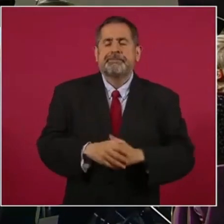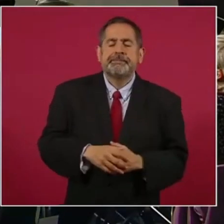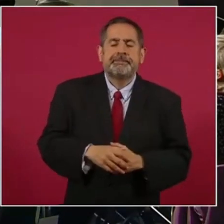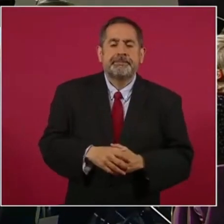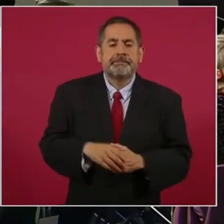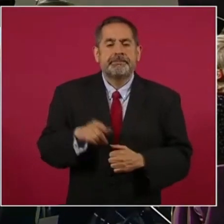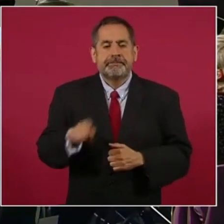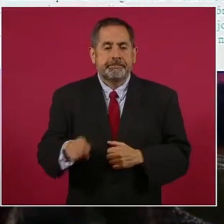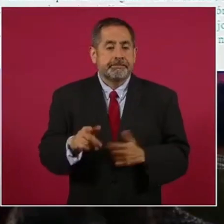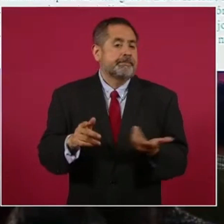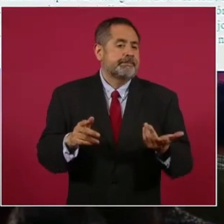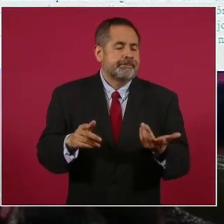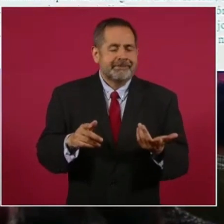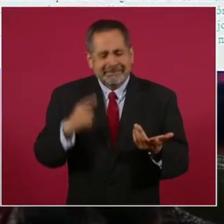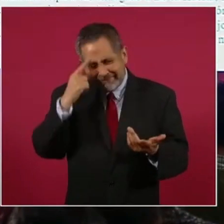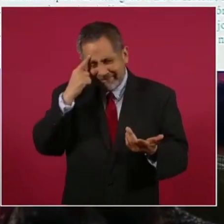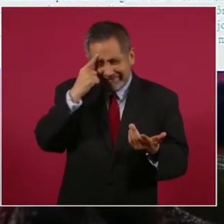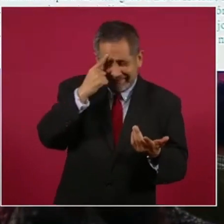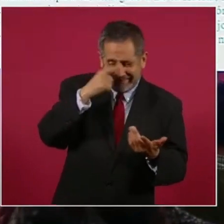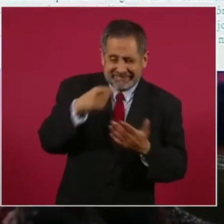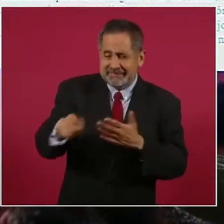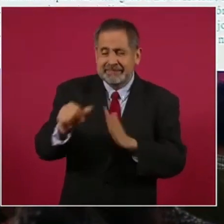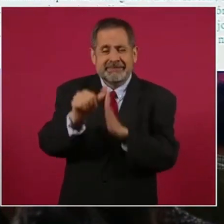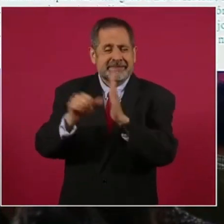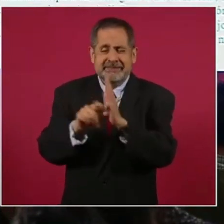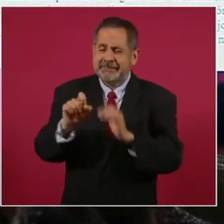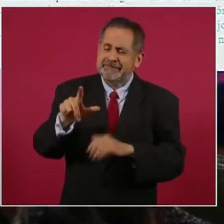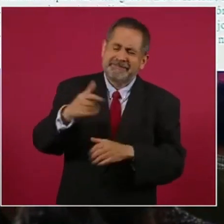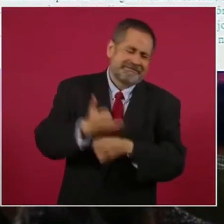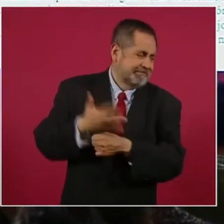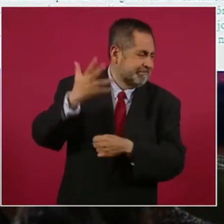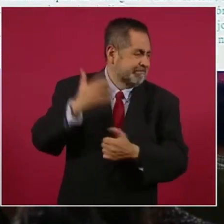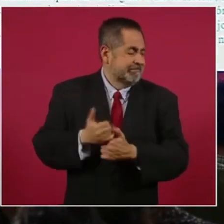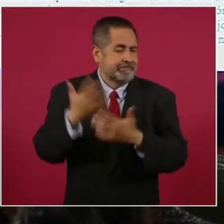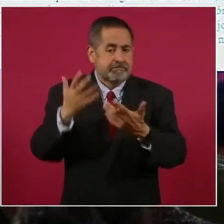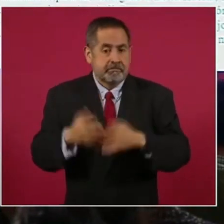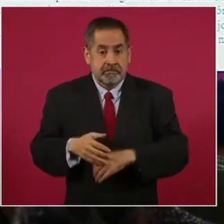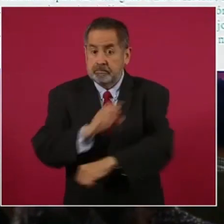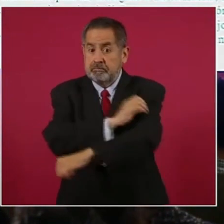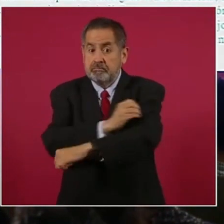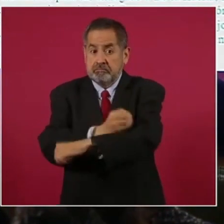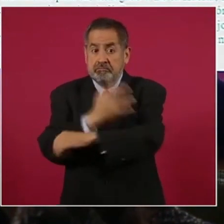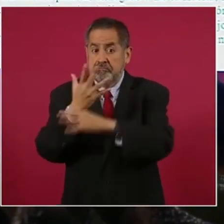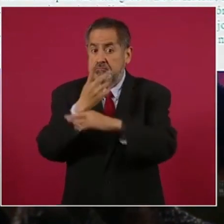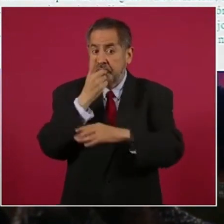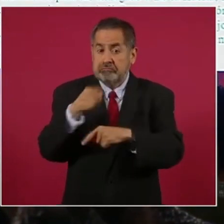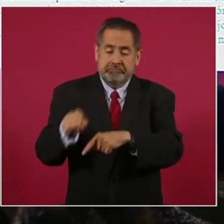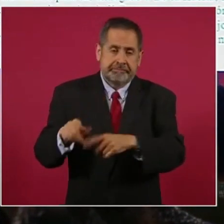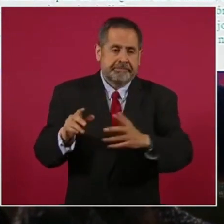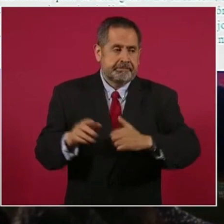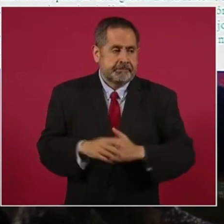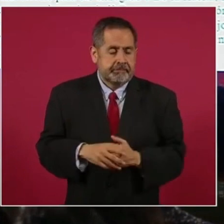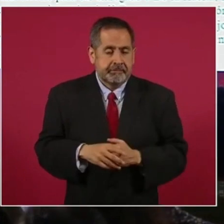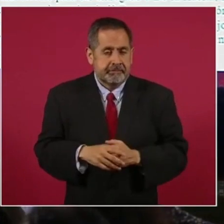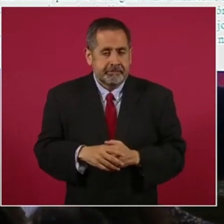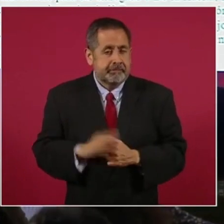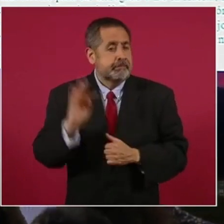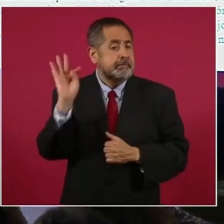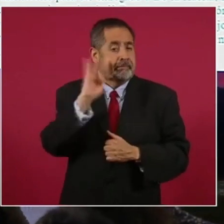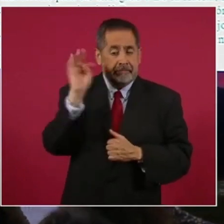un obstáculo el 27 y dijo, es textual, si no